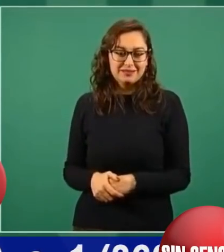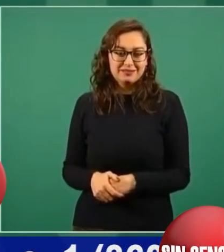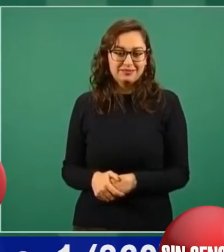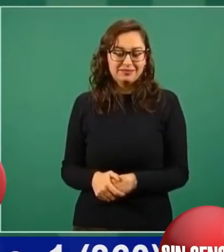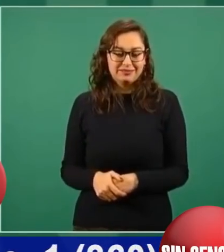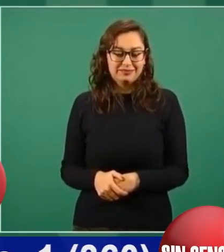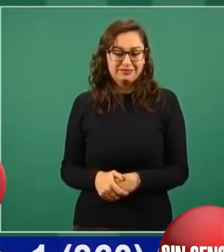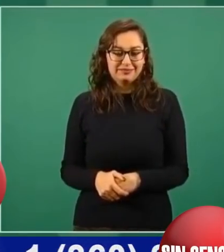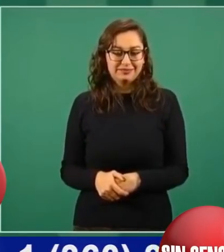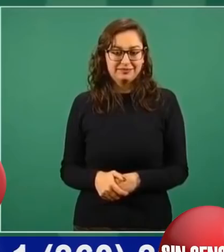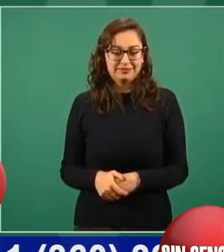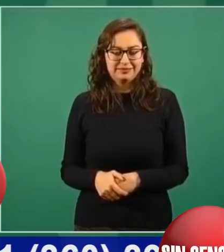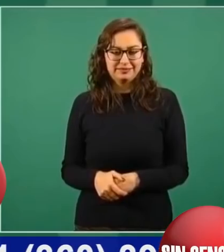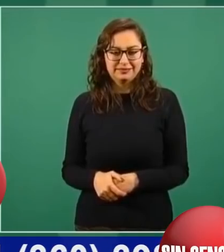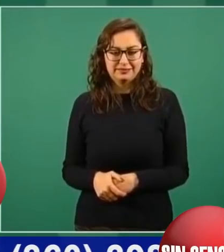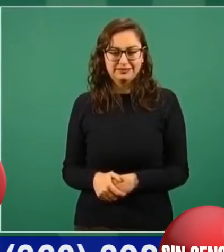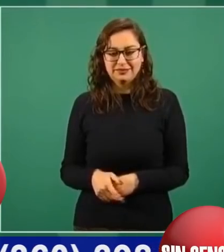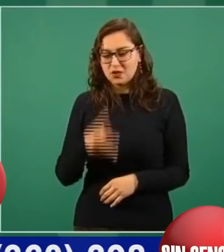González,